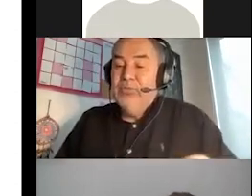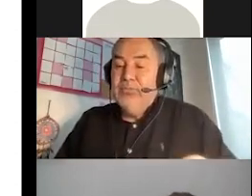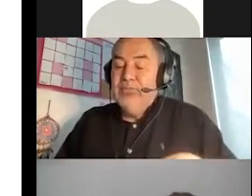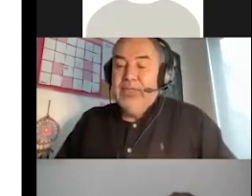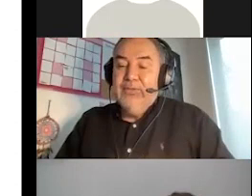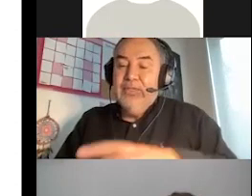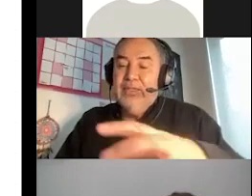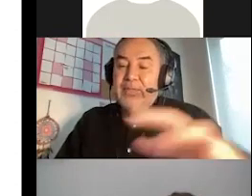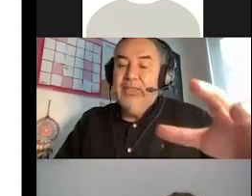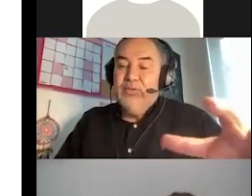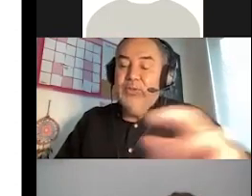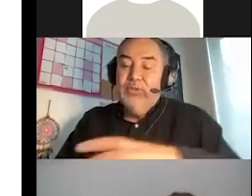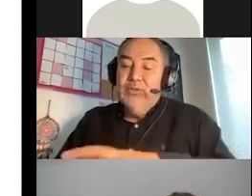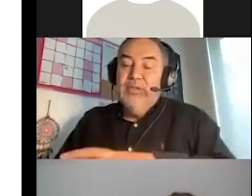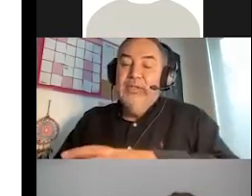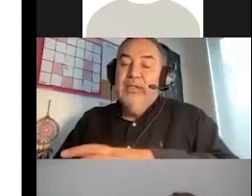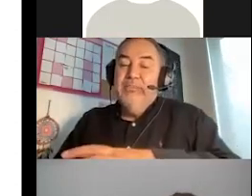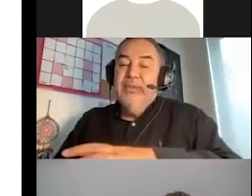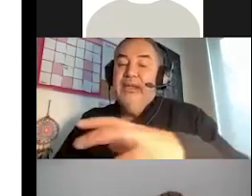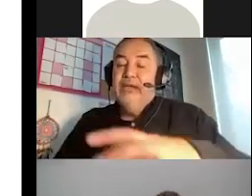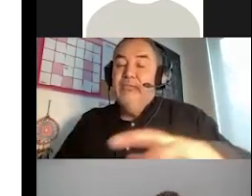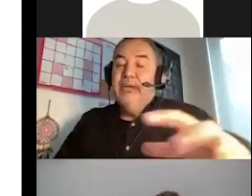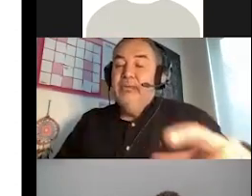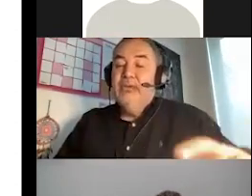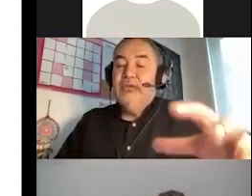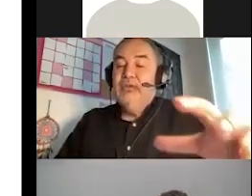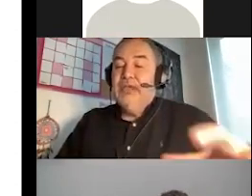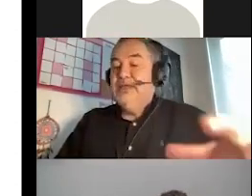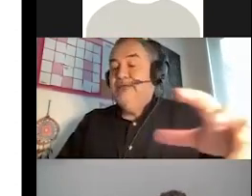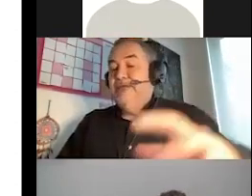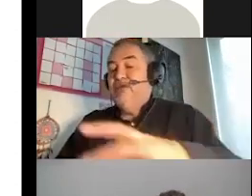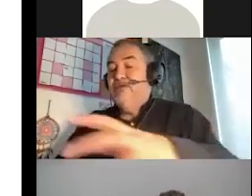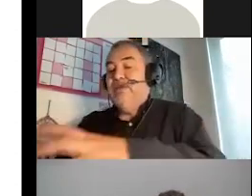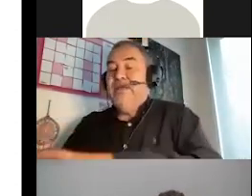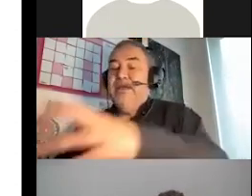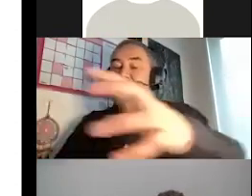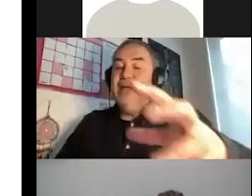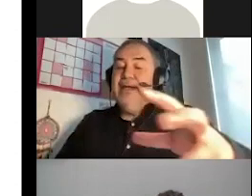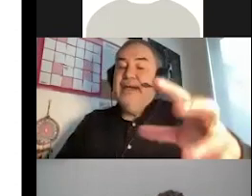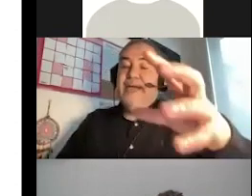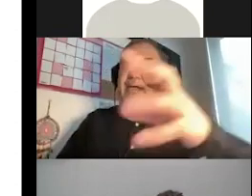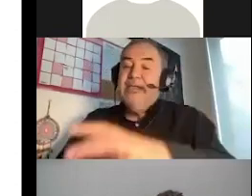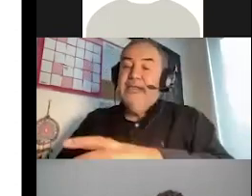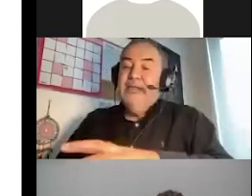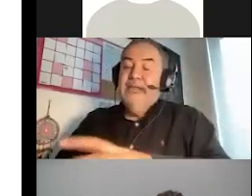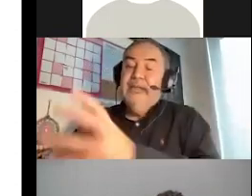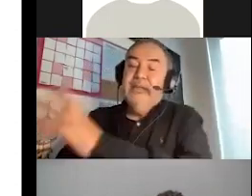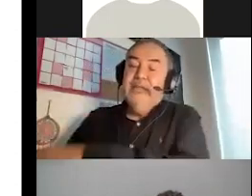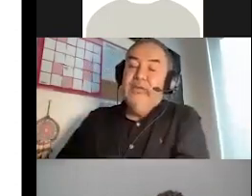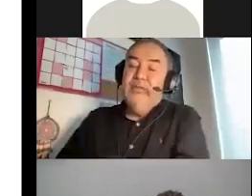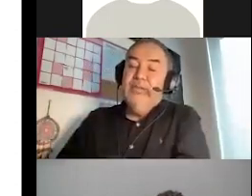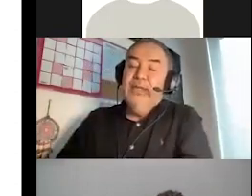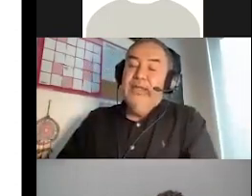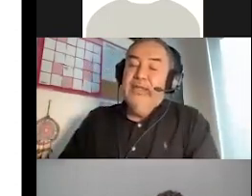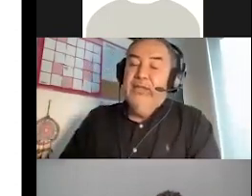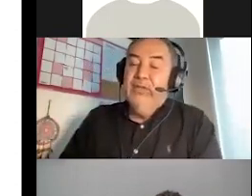pesos. O sea, no crean que vienen y no. Vienen y compran bonos con tasas en pesos porque creen que van a ganar más de lo